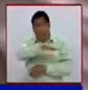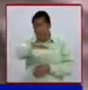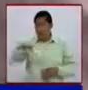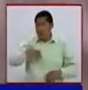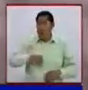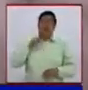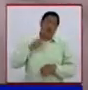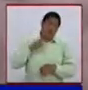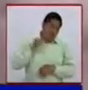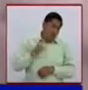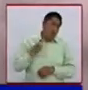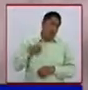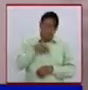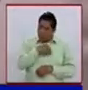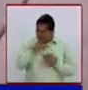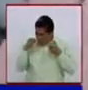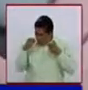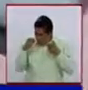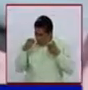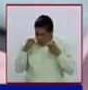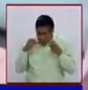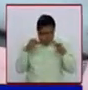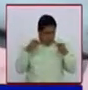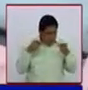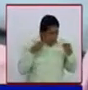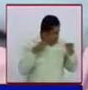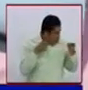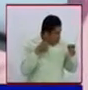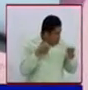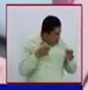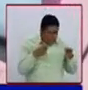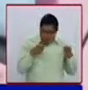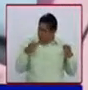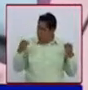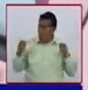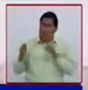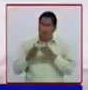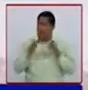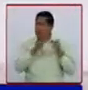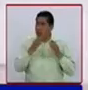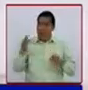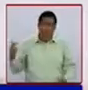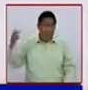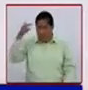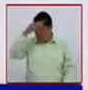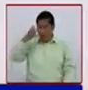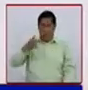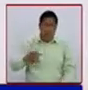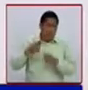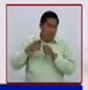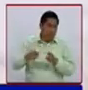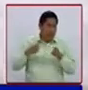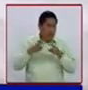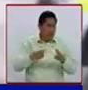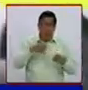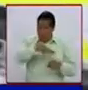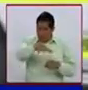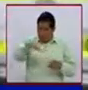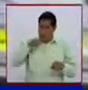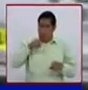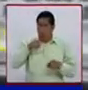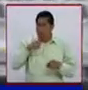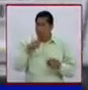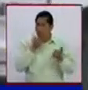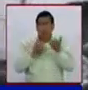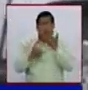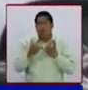este sector. Efectivamente está realizando el patrullaje correspondiente a lo que es la ciudad del Alto, en diferentes sectores que están